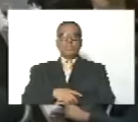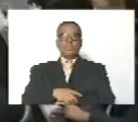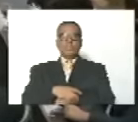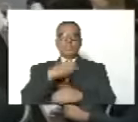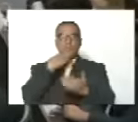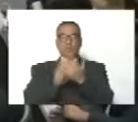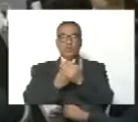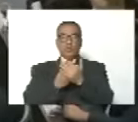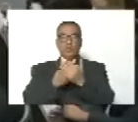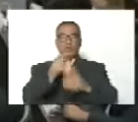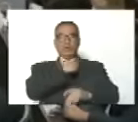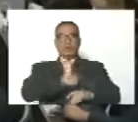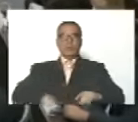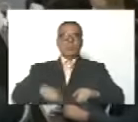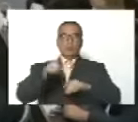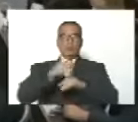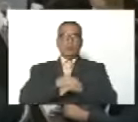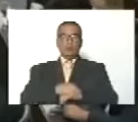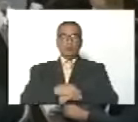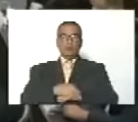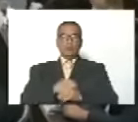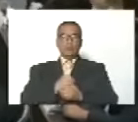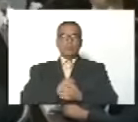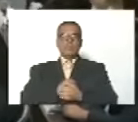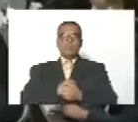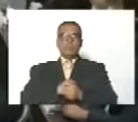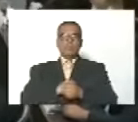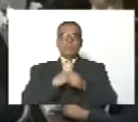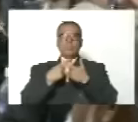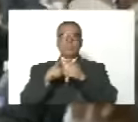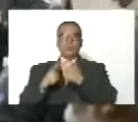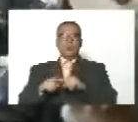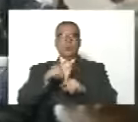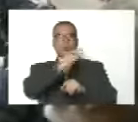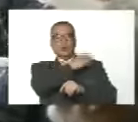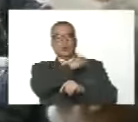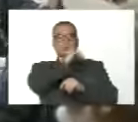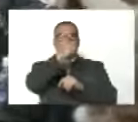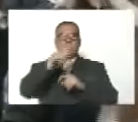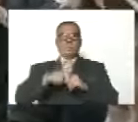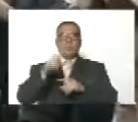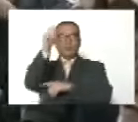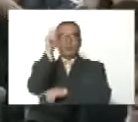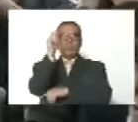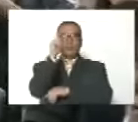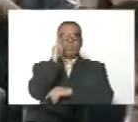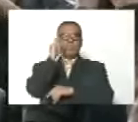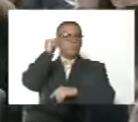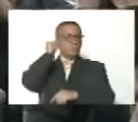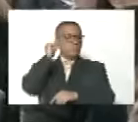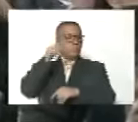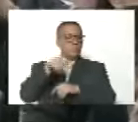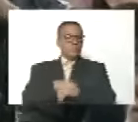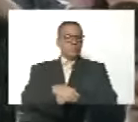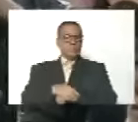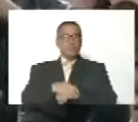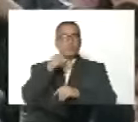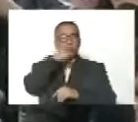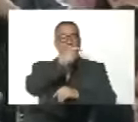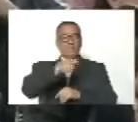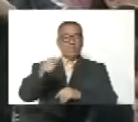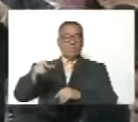Muchas gracias, señor presidente, demás miembros de la Junta Directiva, diputadas, diputados y